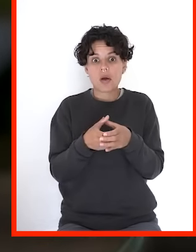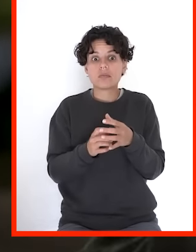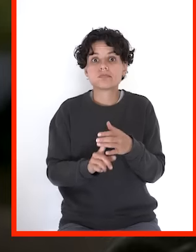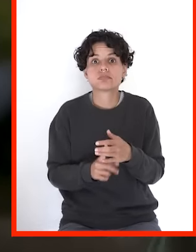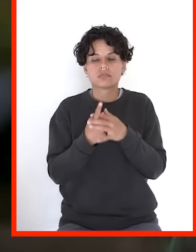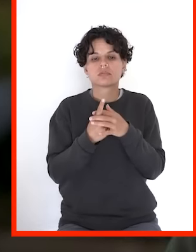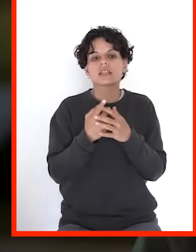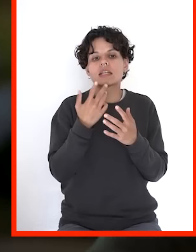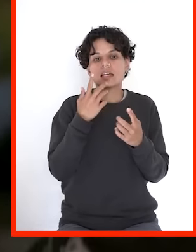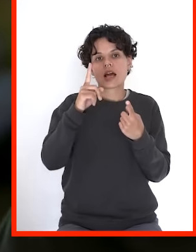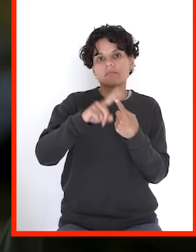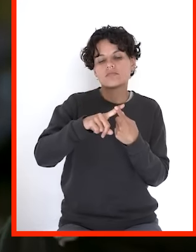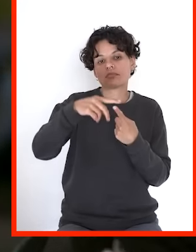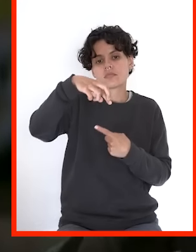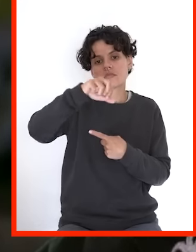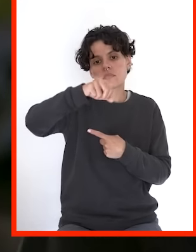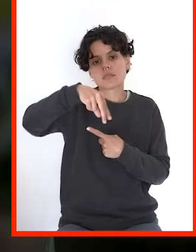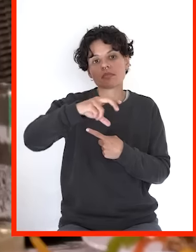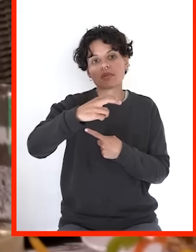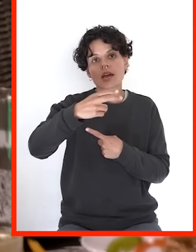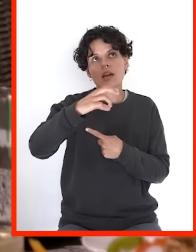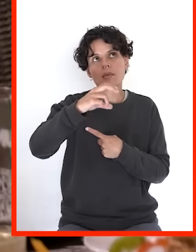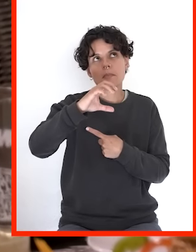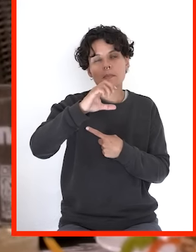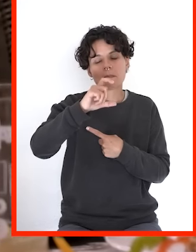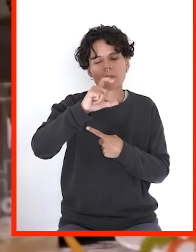el Semilla. Saludos para el Semilla, te quiero, hermano. ¿Y el Semilla qué pasó? ¿Se lo pitearon?